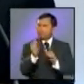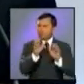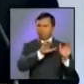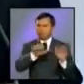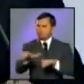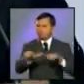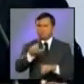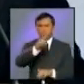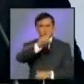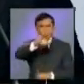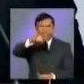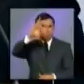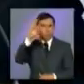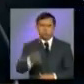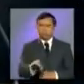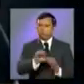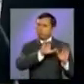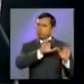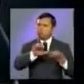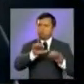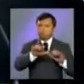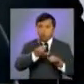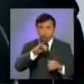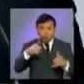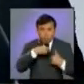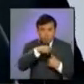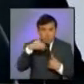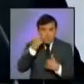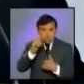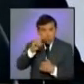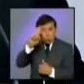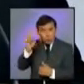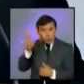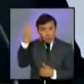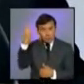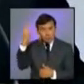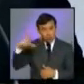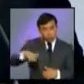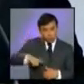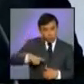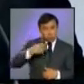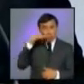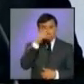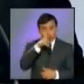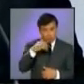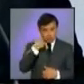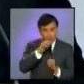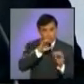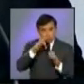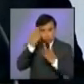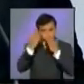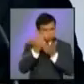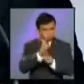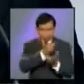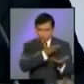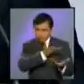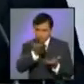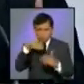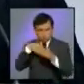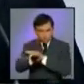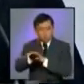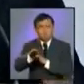funcionarios todos sus secretarios de estado se han hecho millonarios en 6 años les doy